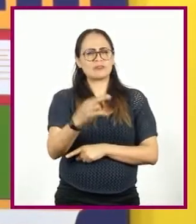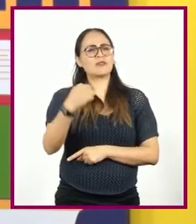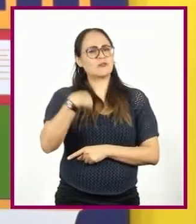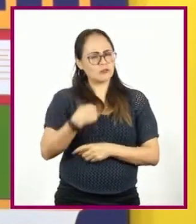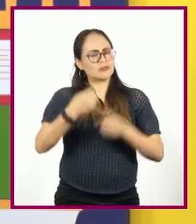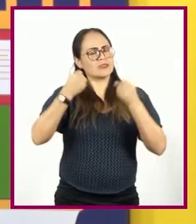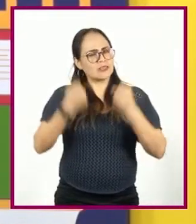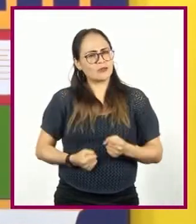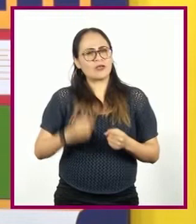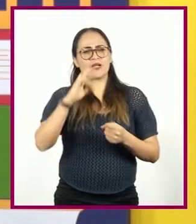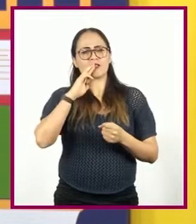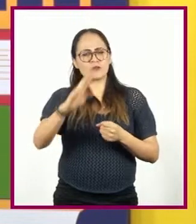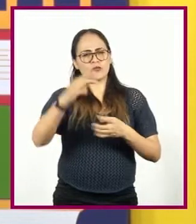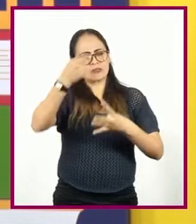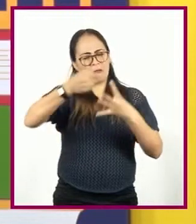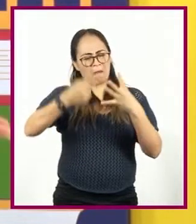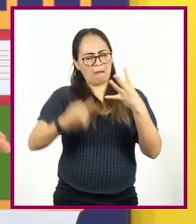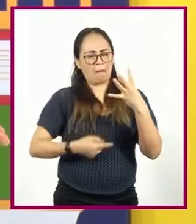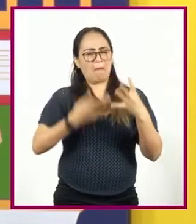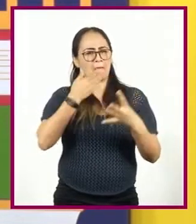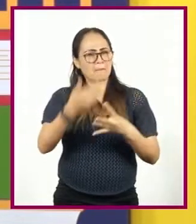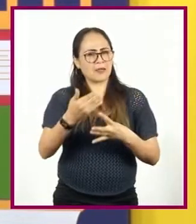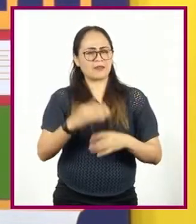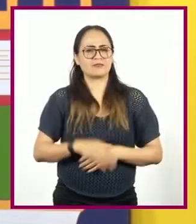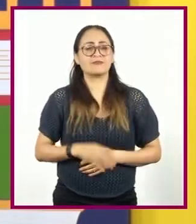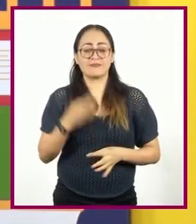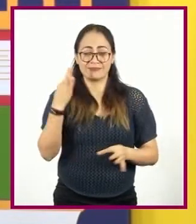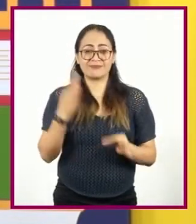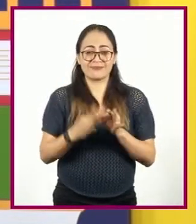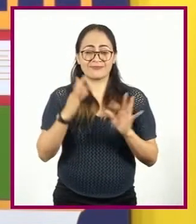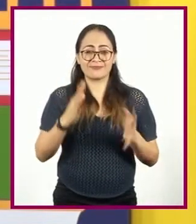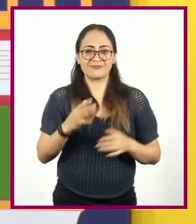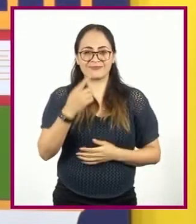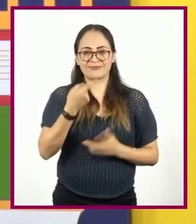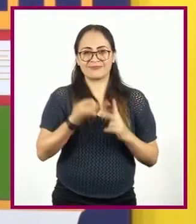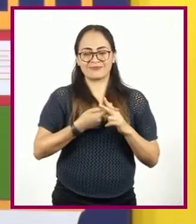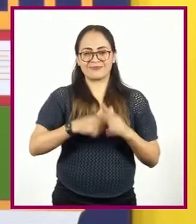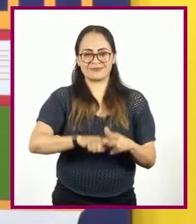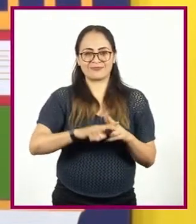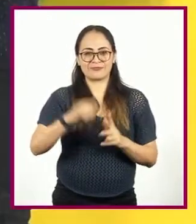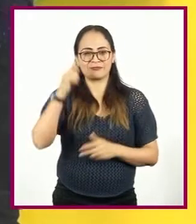a todas las preguntas. ¿Listos? Claro que sí. ¡Comenzamos!